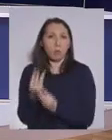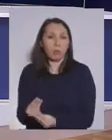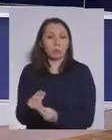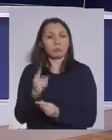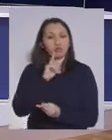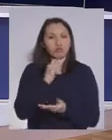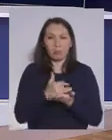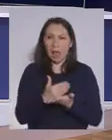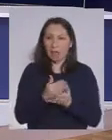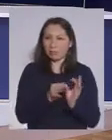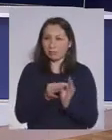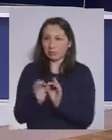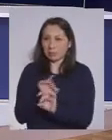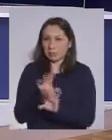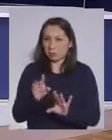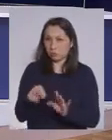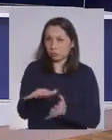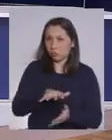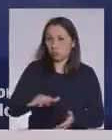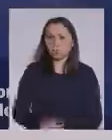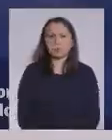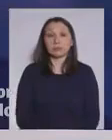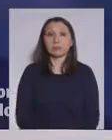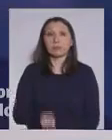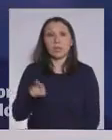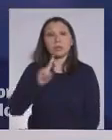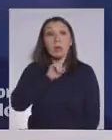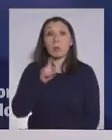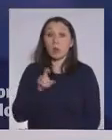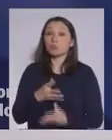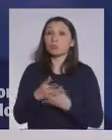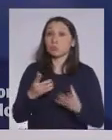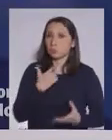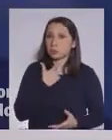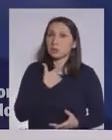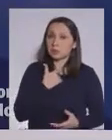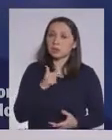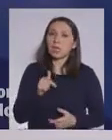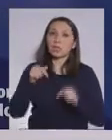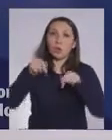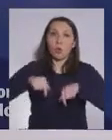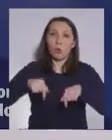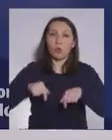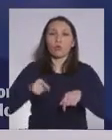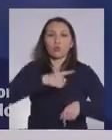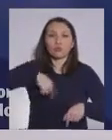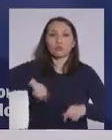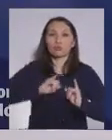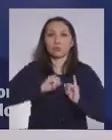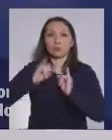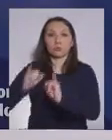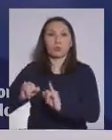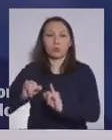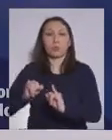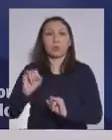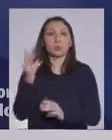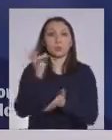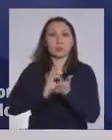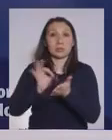definido para todo eso es una pregunta muy interesante hoy día nosotros informamos la